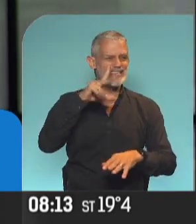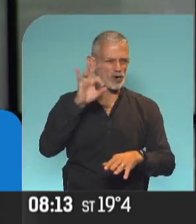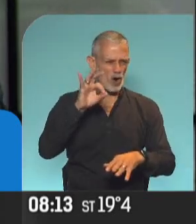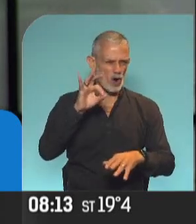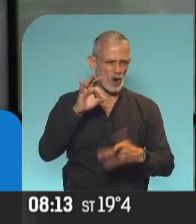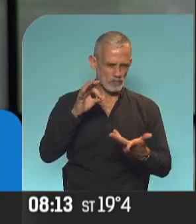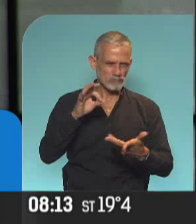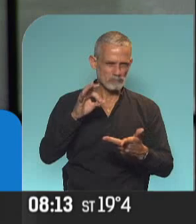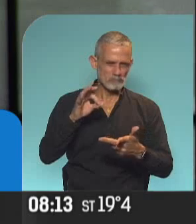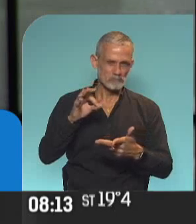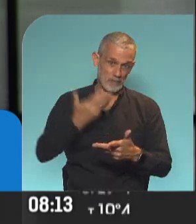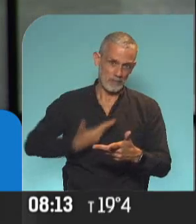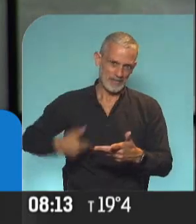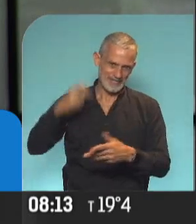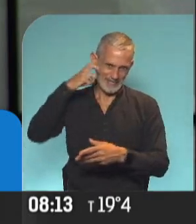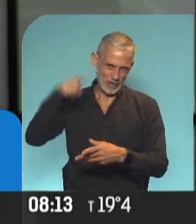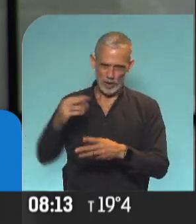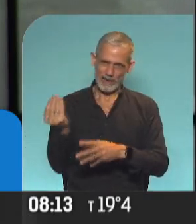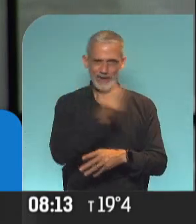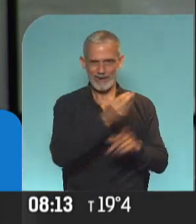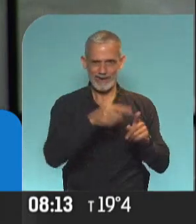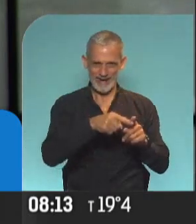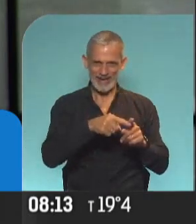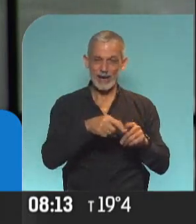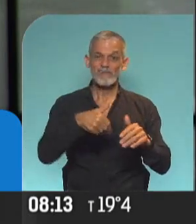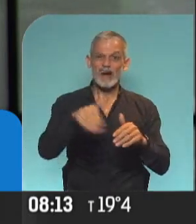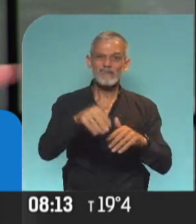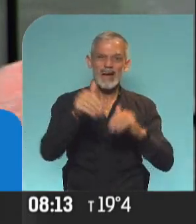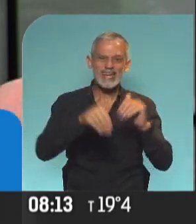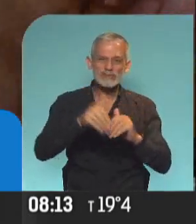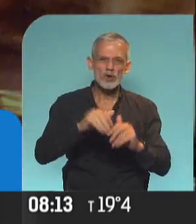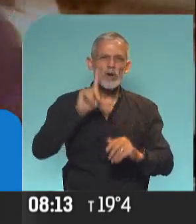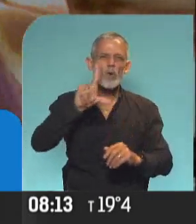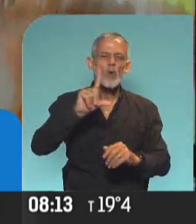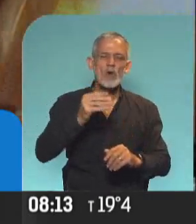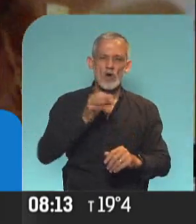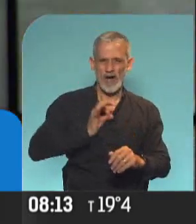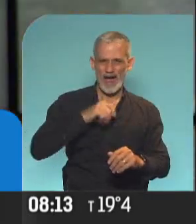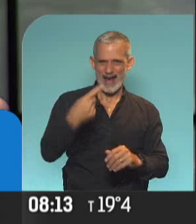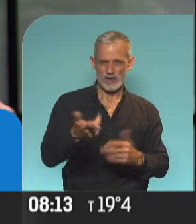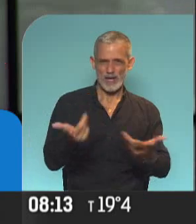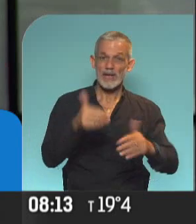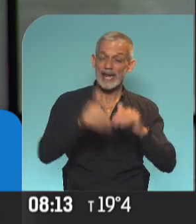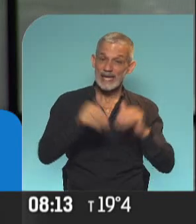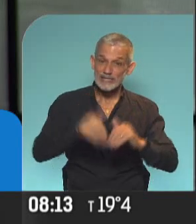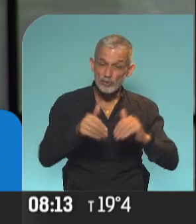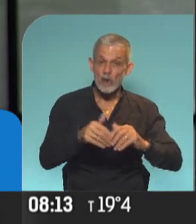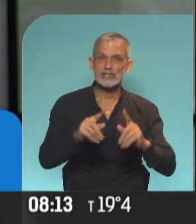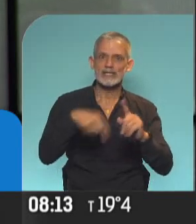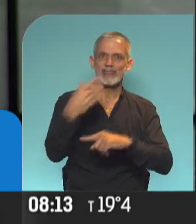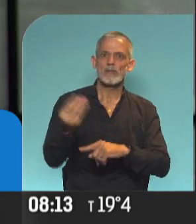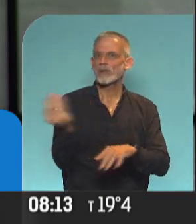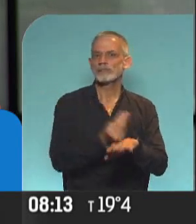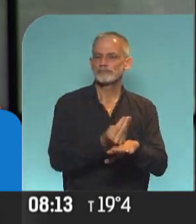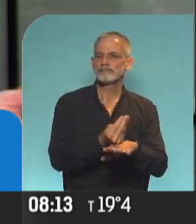reemplazó a Vizcarra, que es el presidente actual del Congreso, a pocos meses de las elecciones. Julio del año que viene. Julio del año que viene hay elecciones y unos meses después tiene que